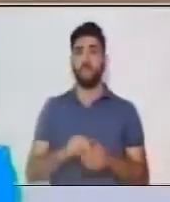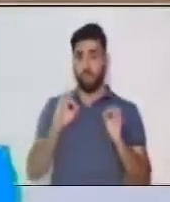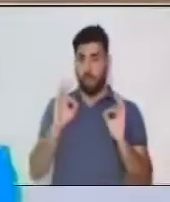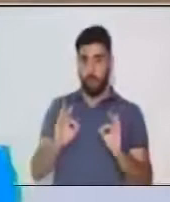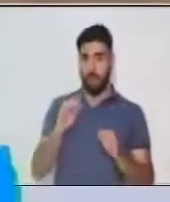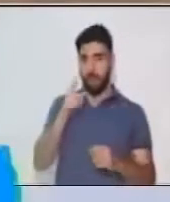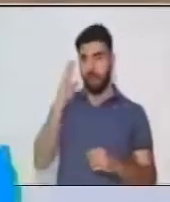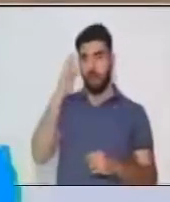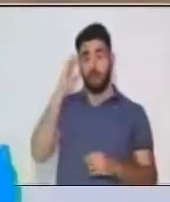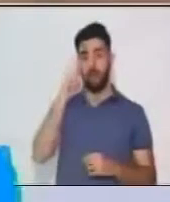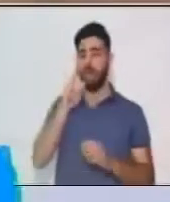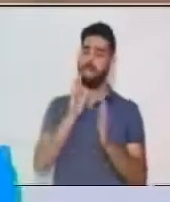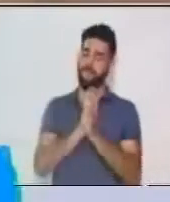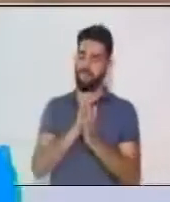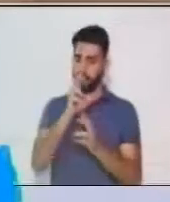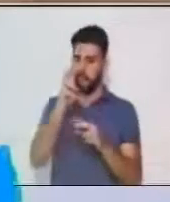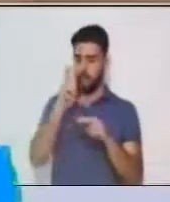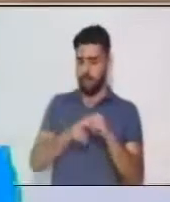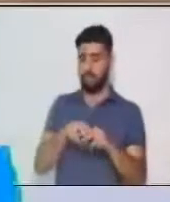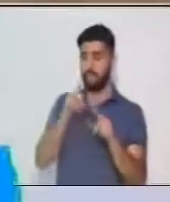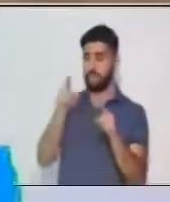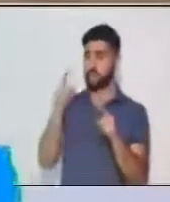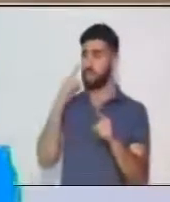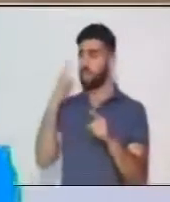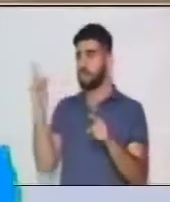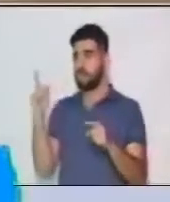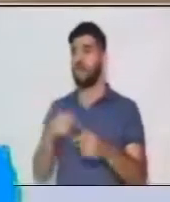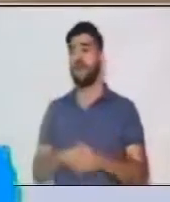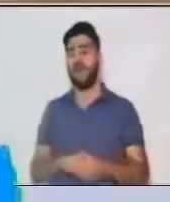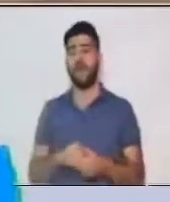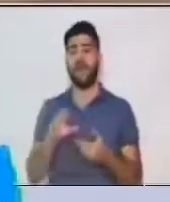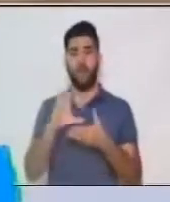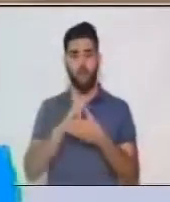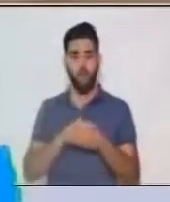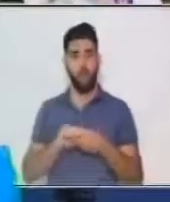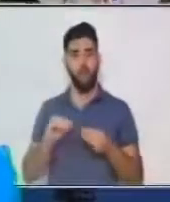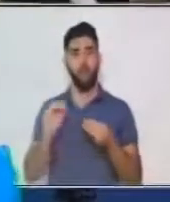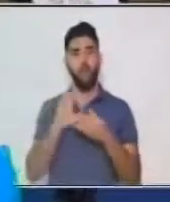atención. Hoy vamos a conocer el cuento del país de los 5 sentidos.